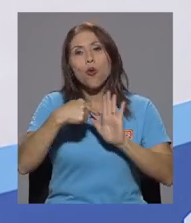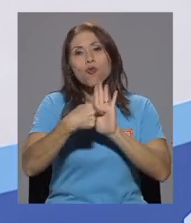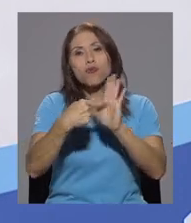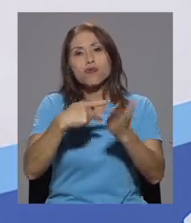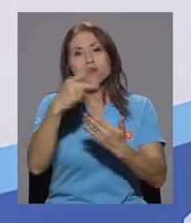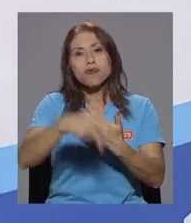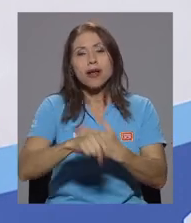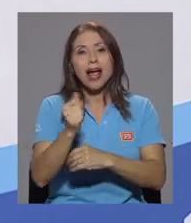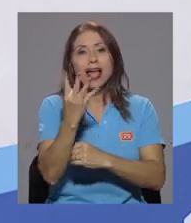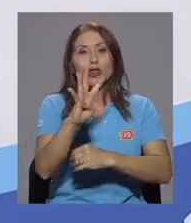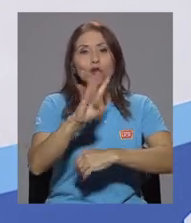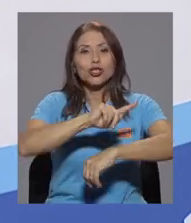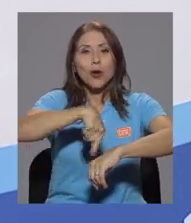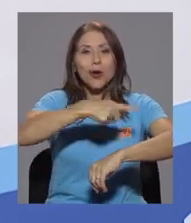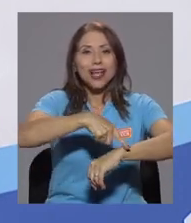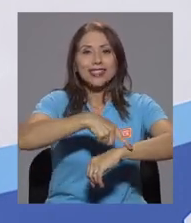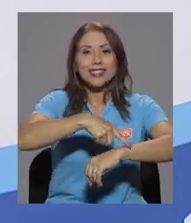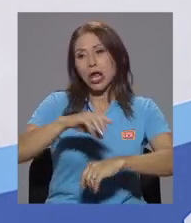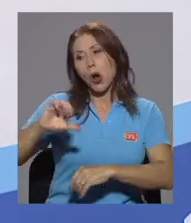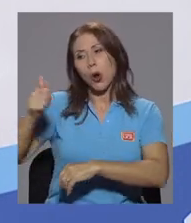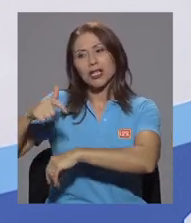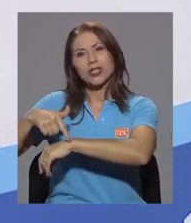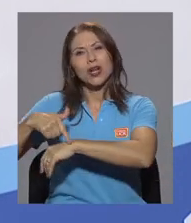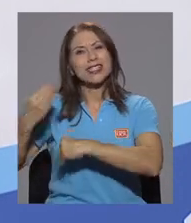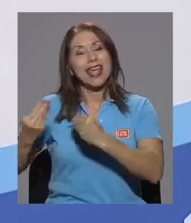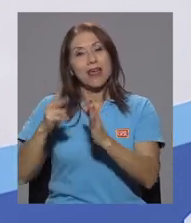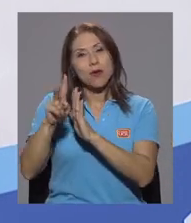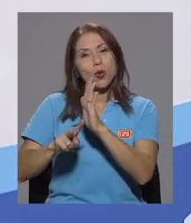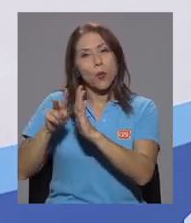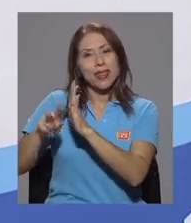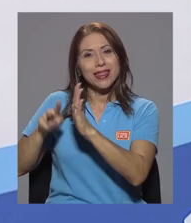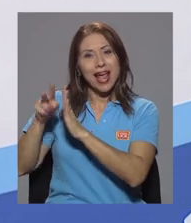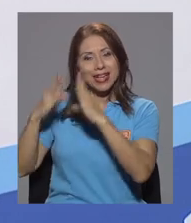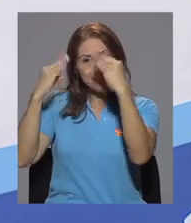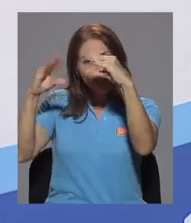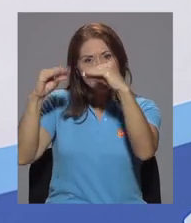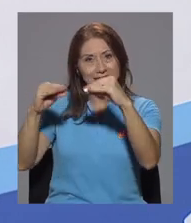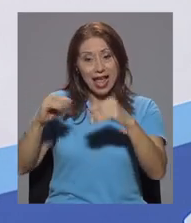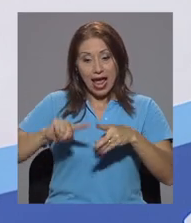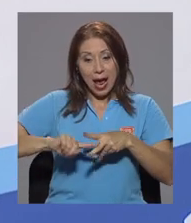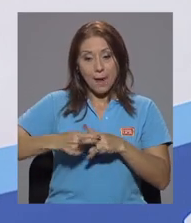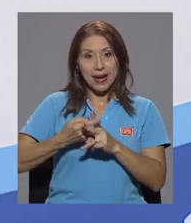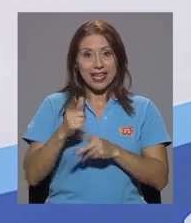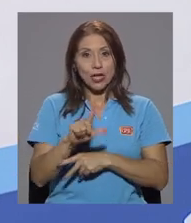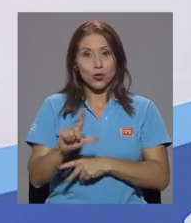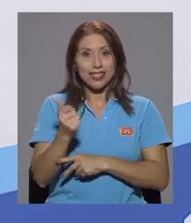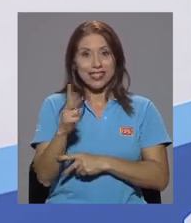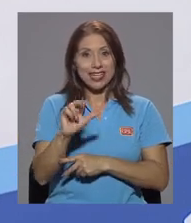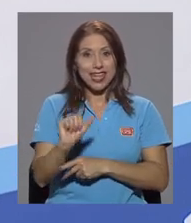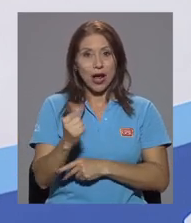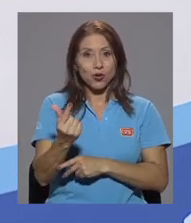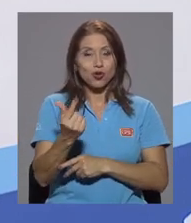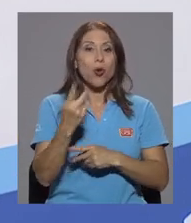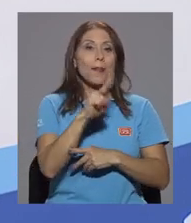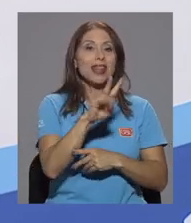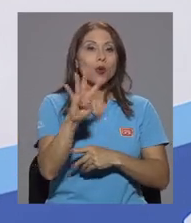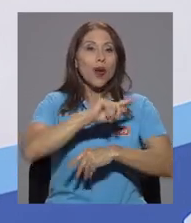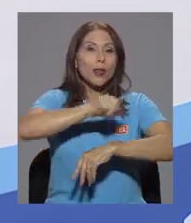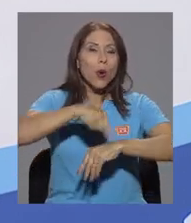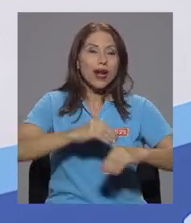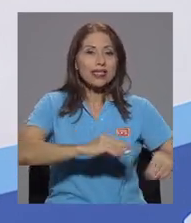había una franja de documentales a partir de este lunes 13 de agosto lo que vamos a tener es una programación 24 horas completamente